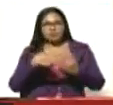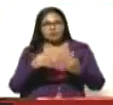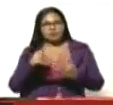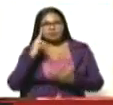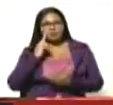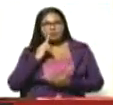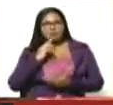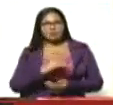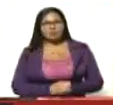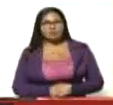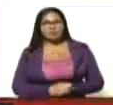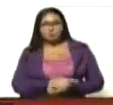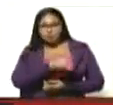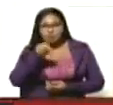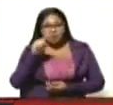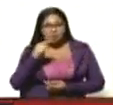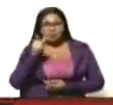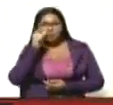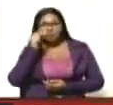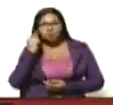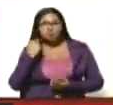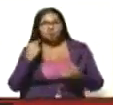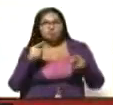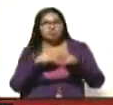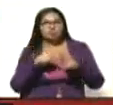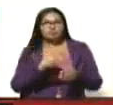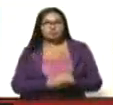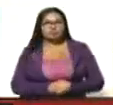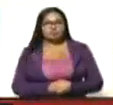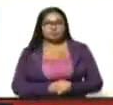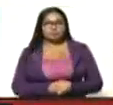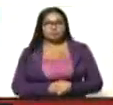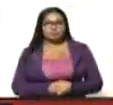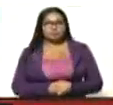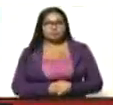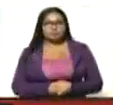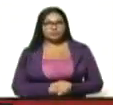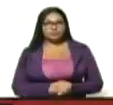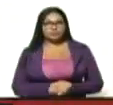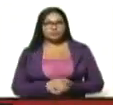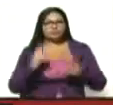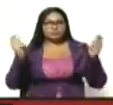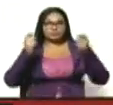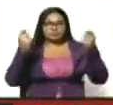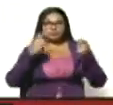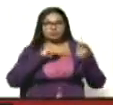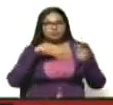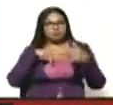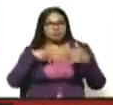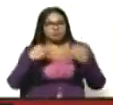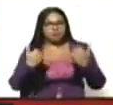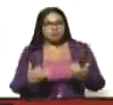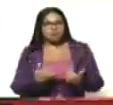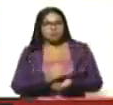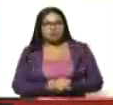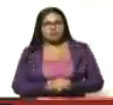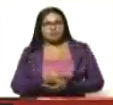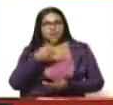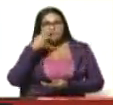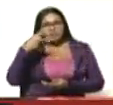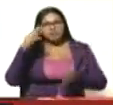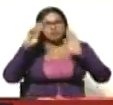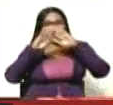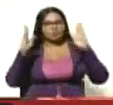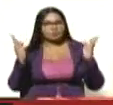Bolívar y de ustedes, muchachos y muchachas, es la vanguardia en este momento de la poesía